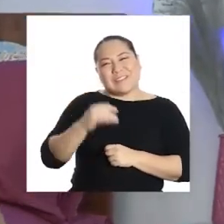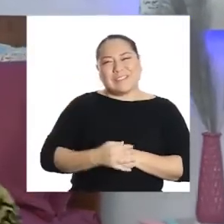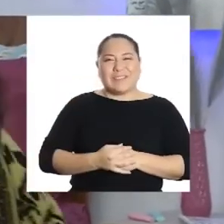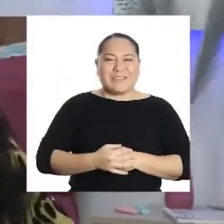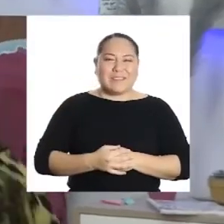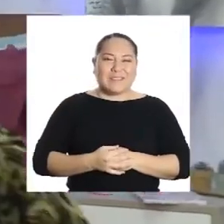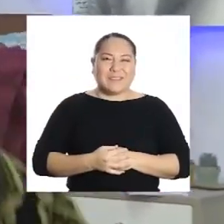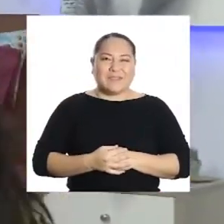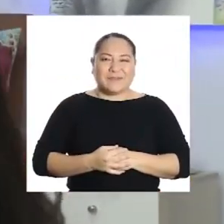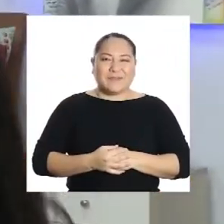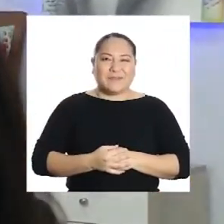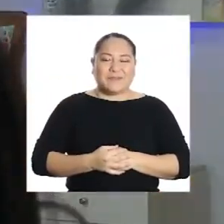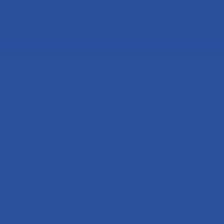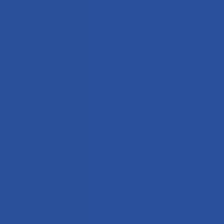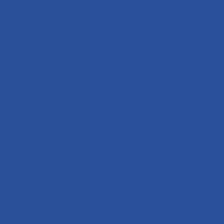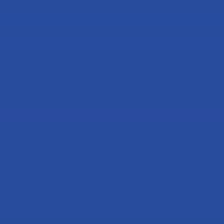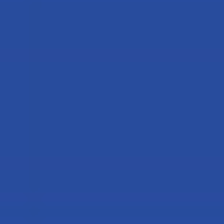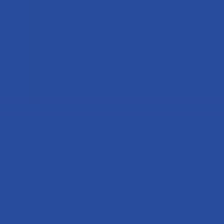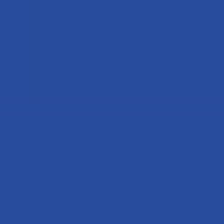¡Chau!